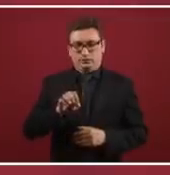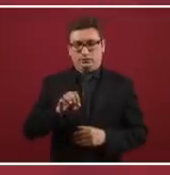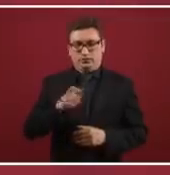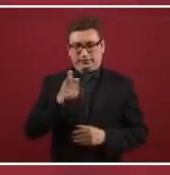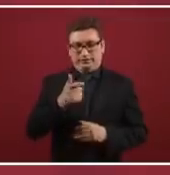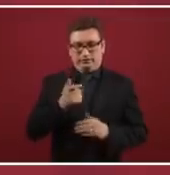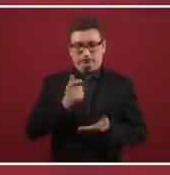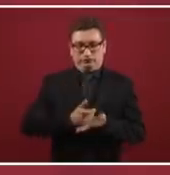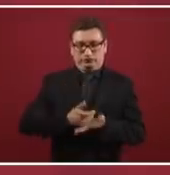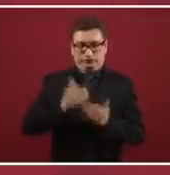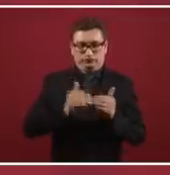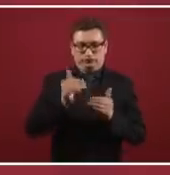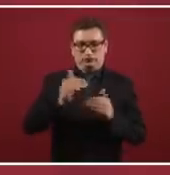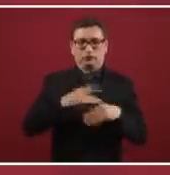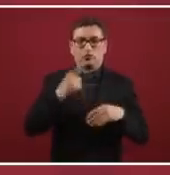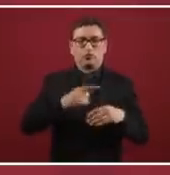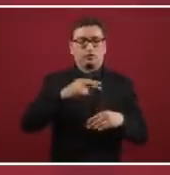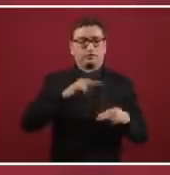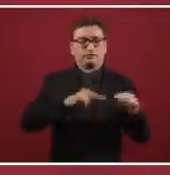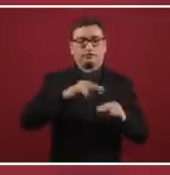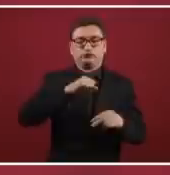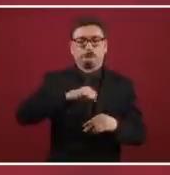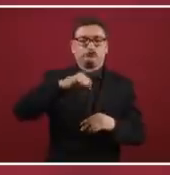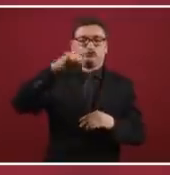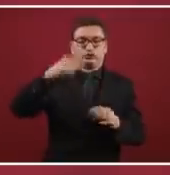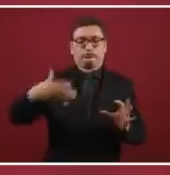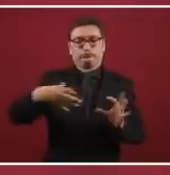la tarifa de acuerdo a la inflación.